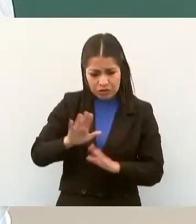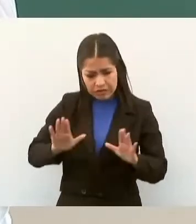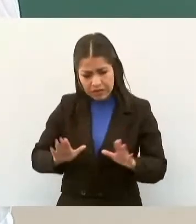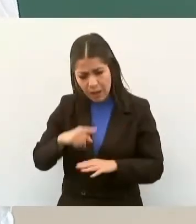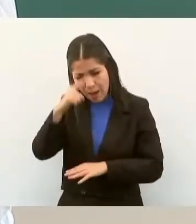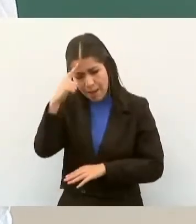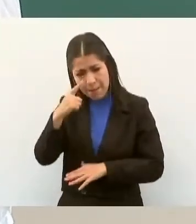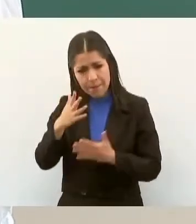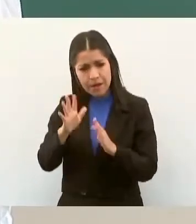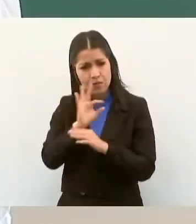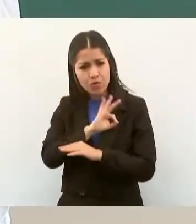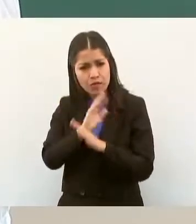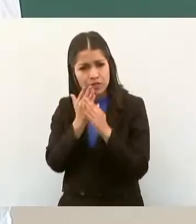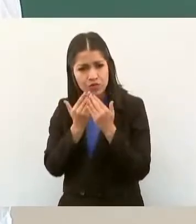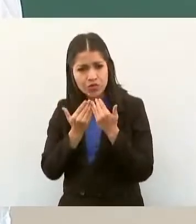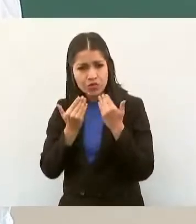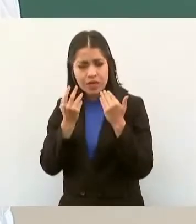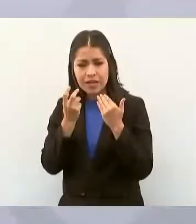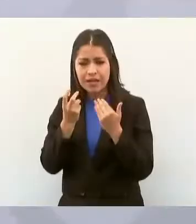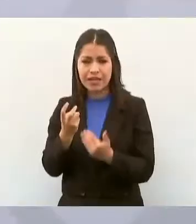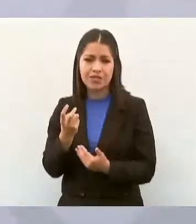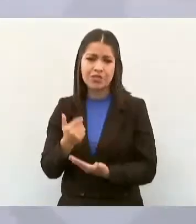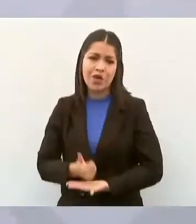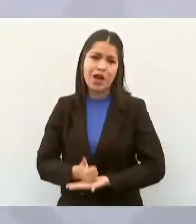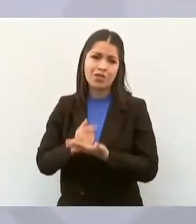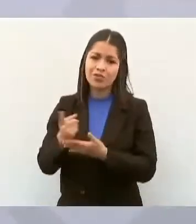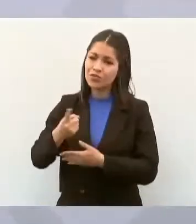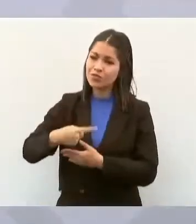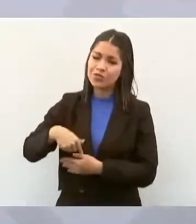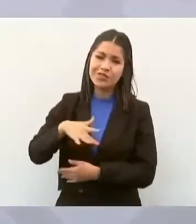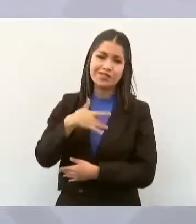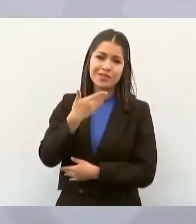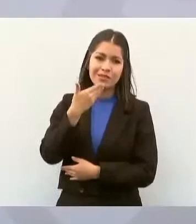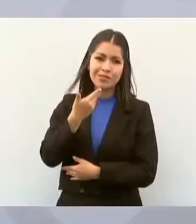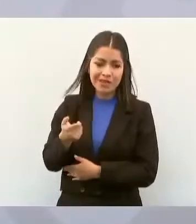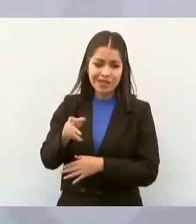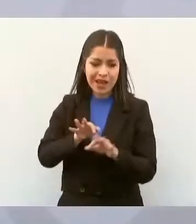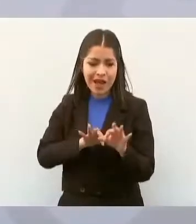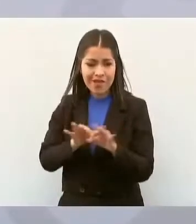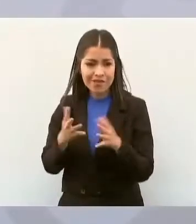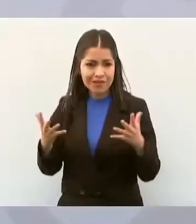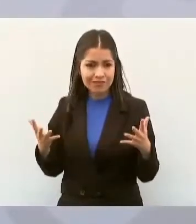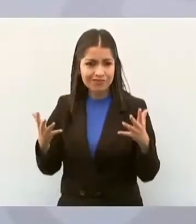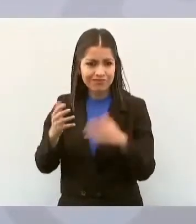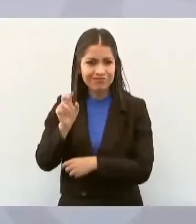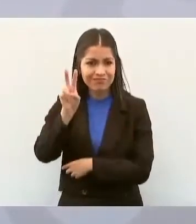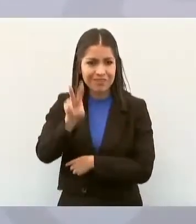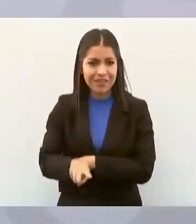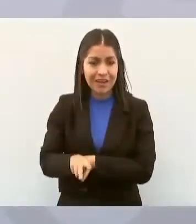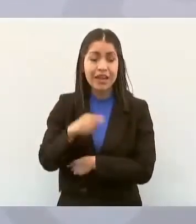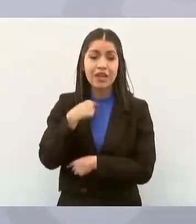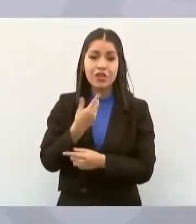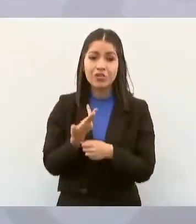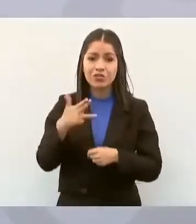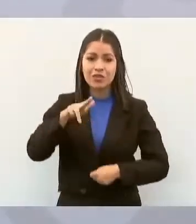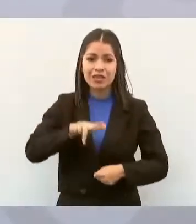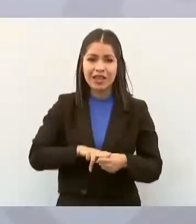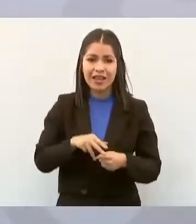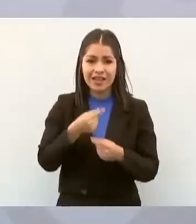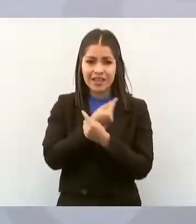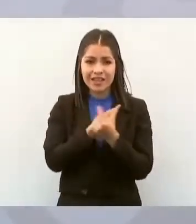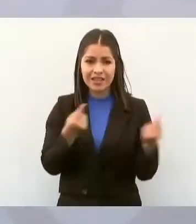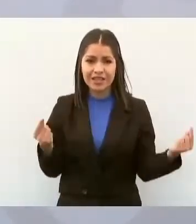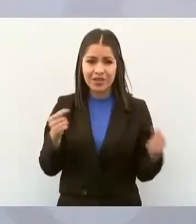mejor recompensa a nuestra labor. En este 2023, el Hospital Infantil IMSS Bienestar